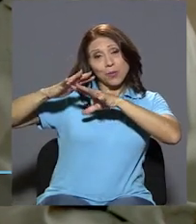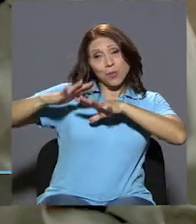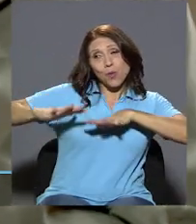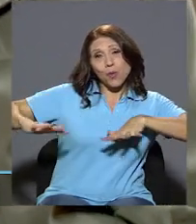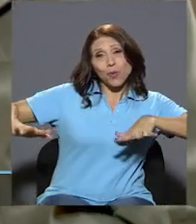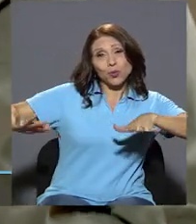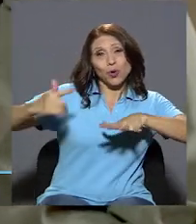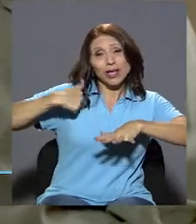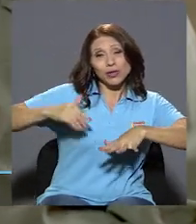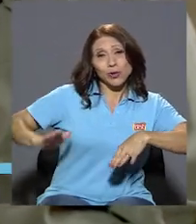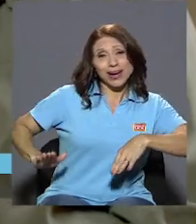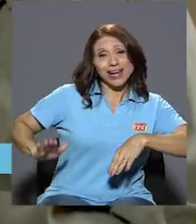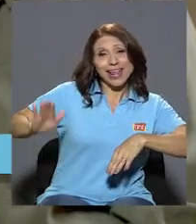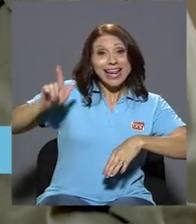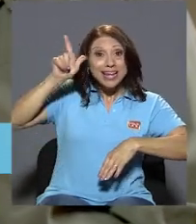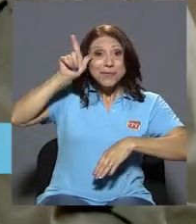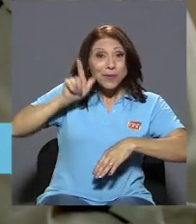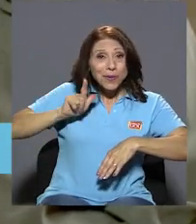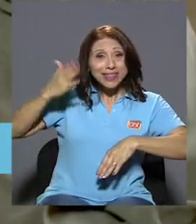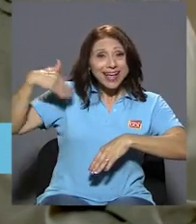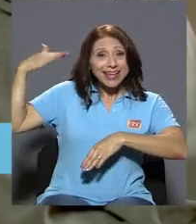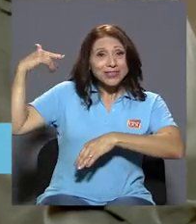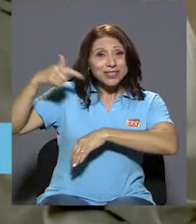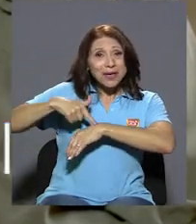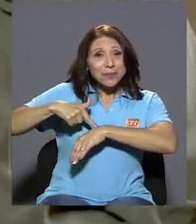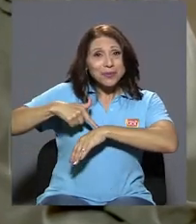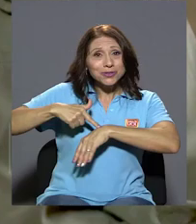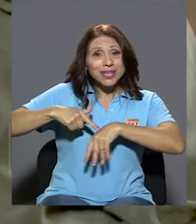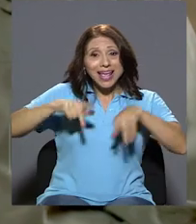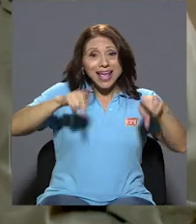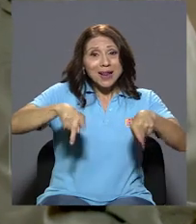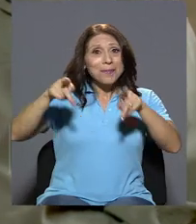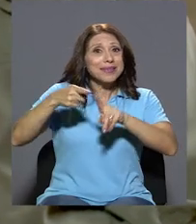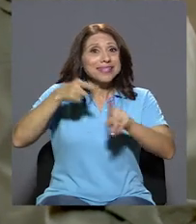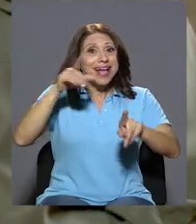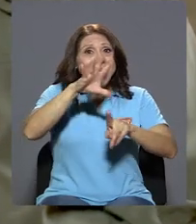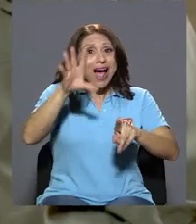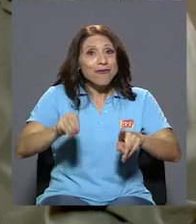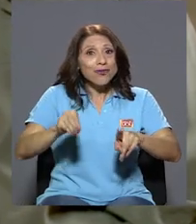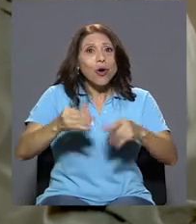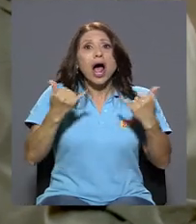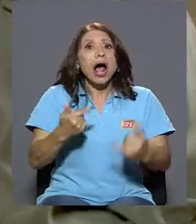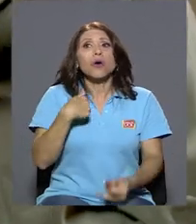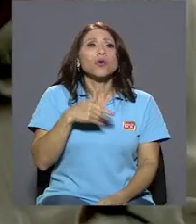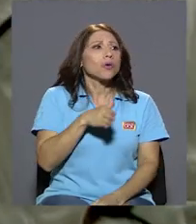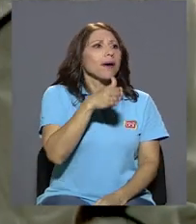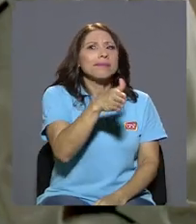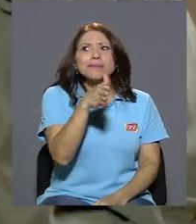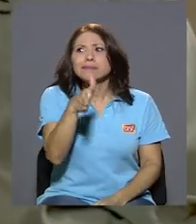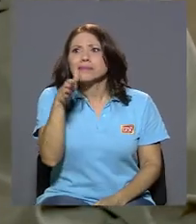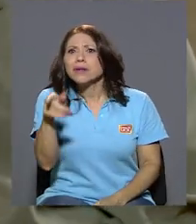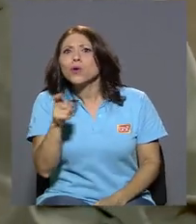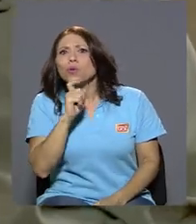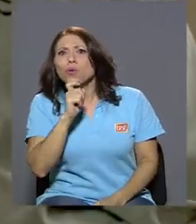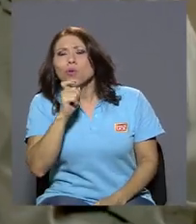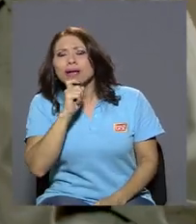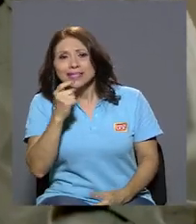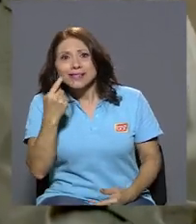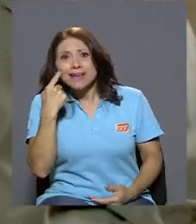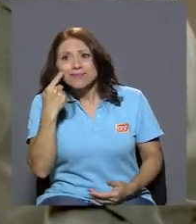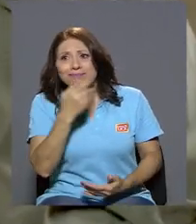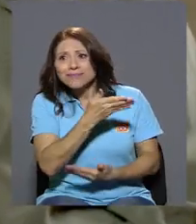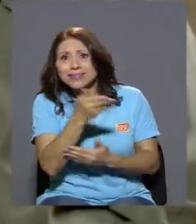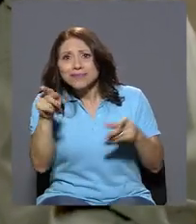limón y aquellos tiempos era un mundo afro bueno ahora uno vaya y cuesta encontrar los afros del limón